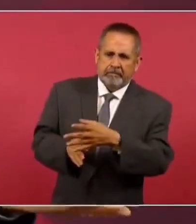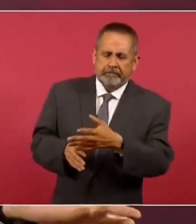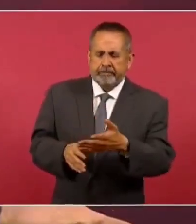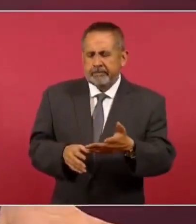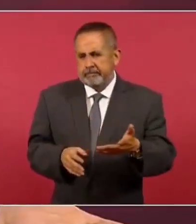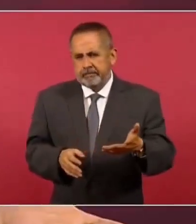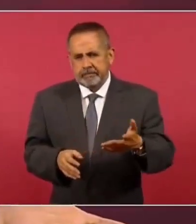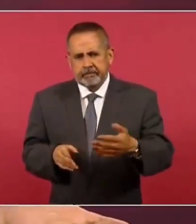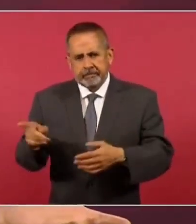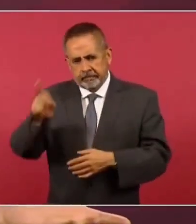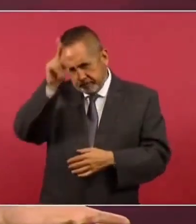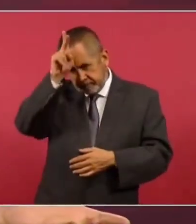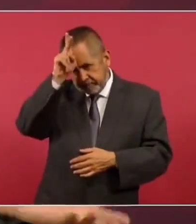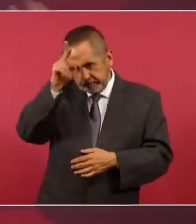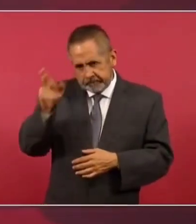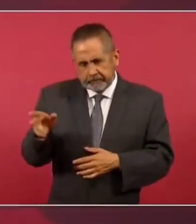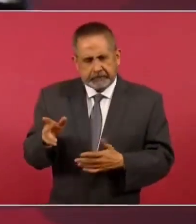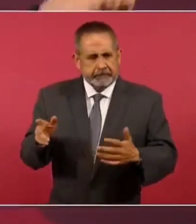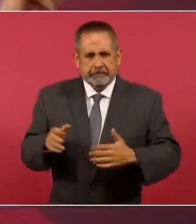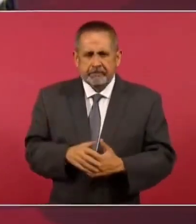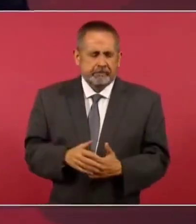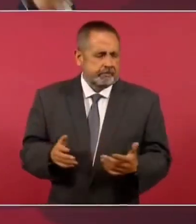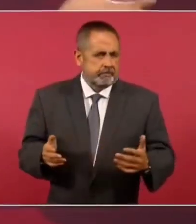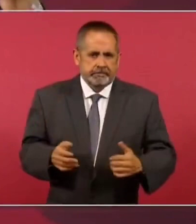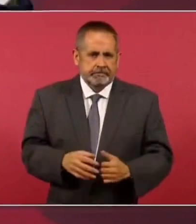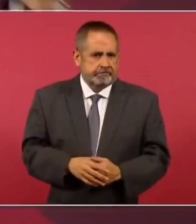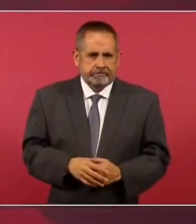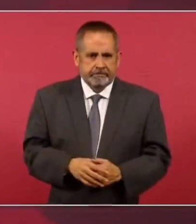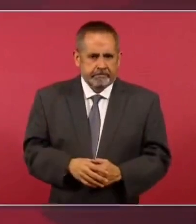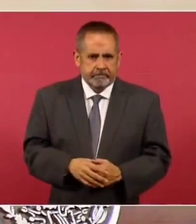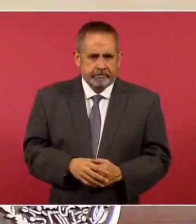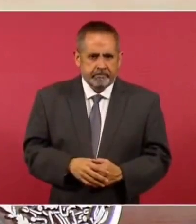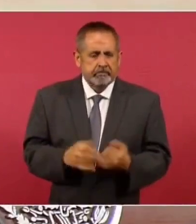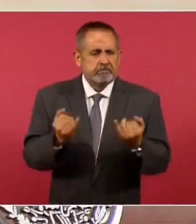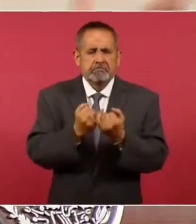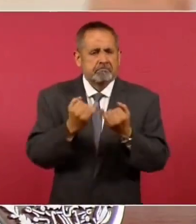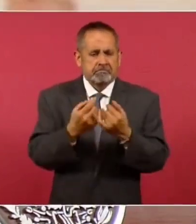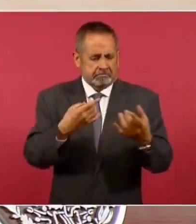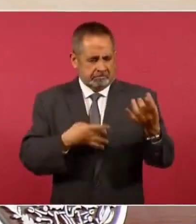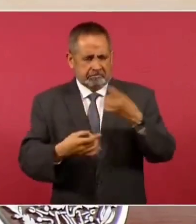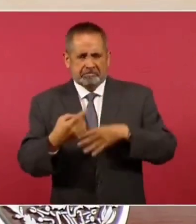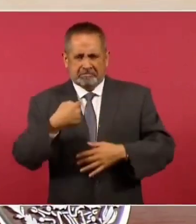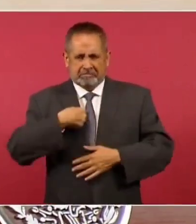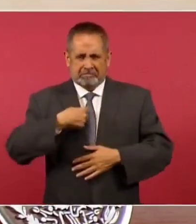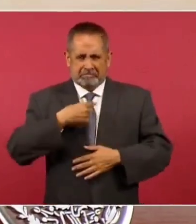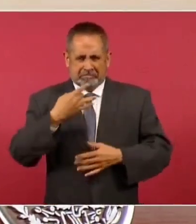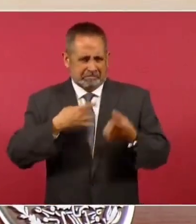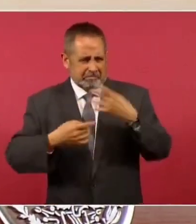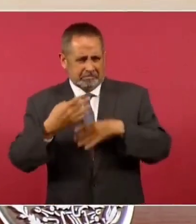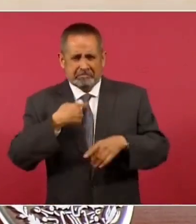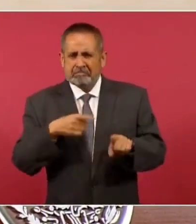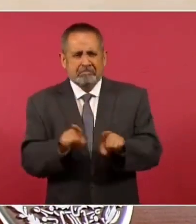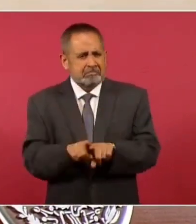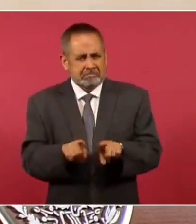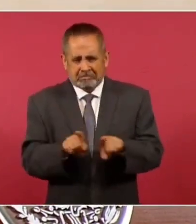en el Perú. Lo que me hicieron a mí aquí,